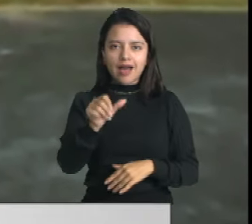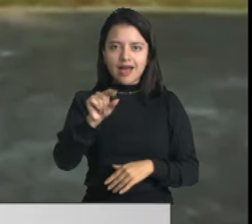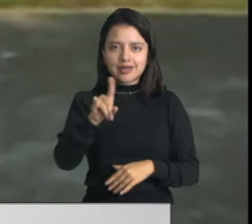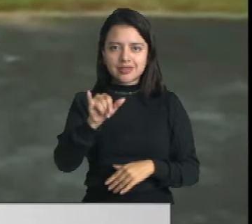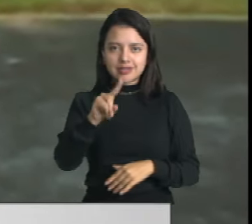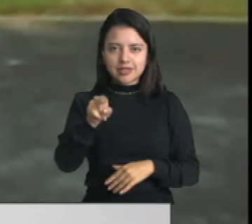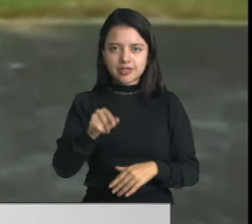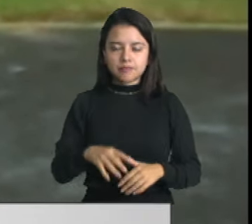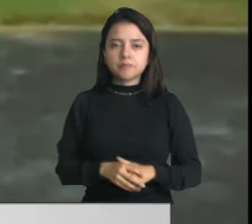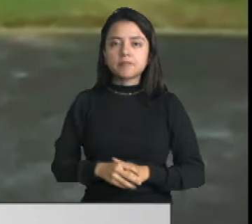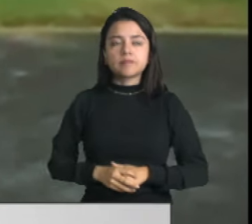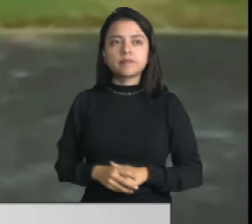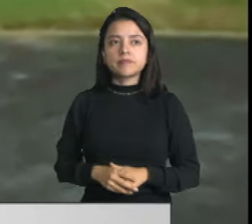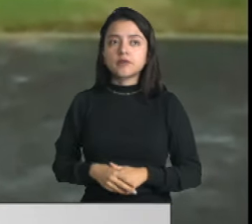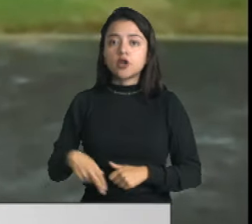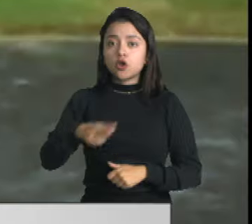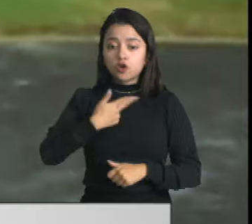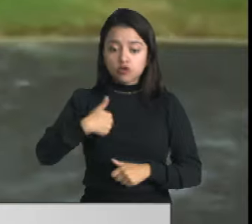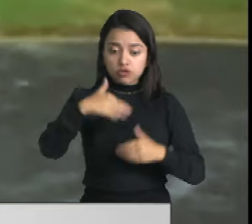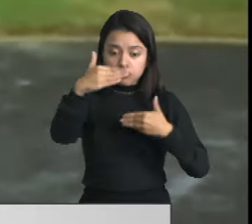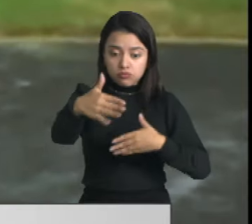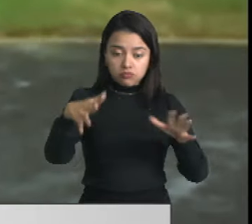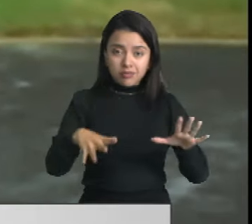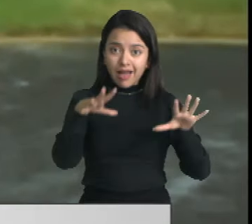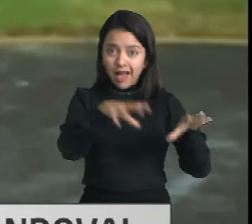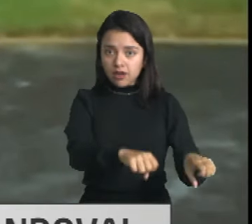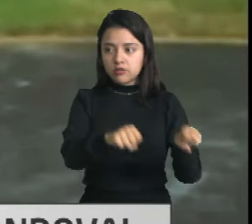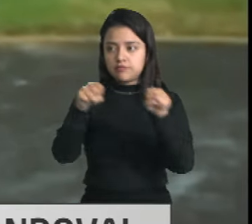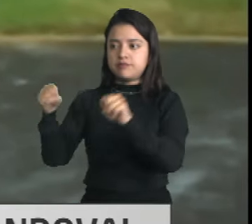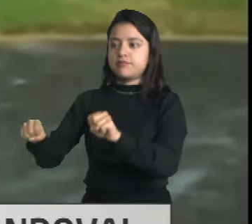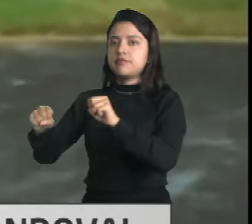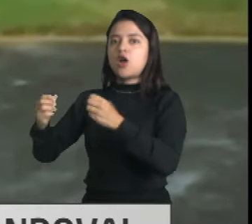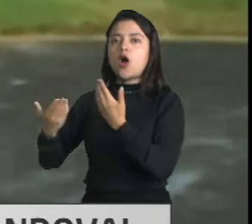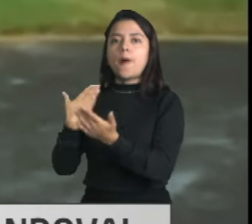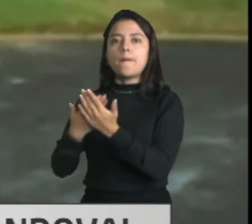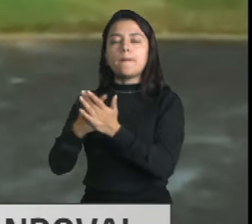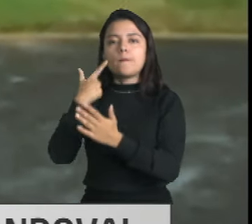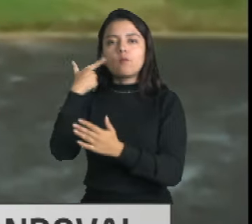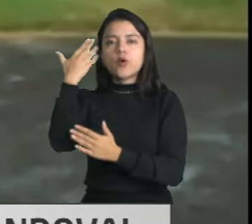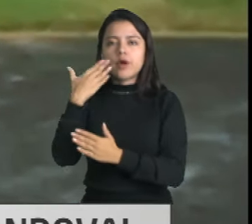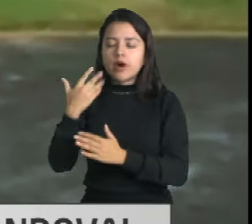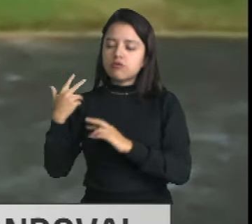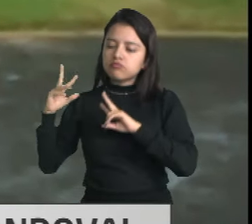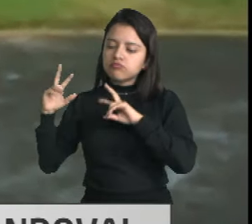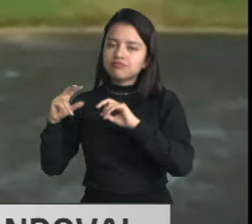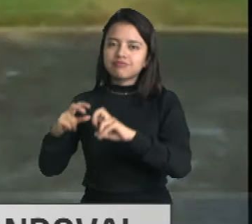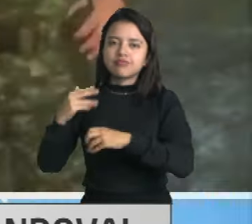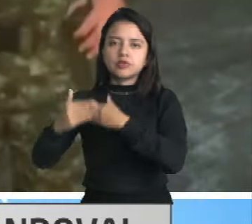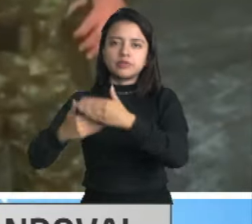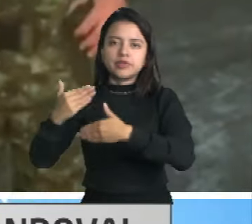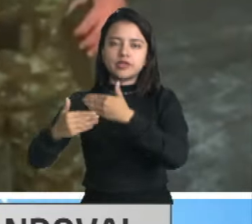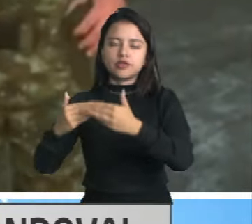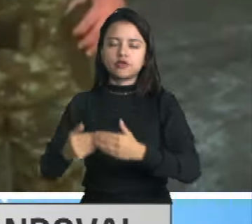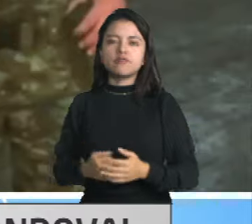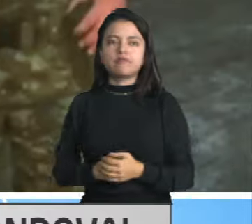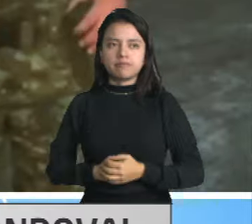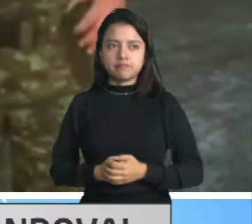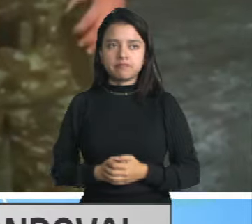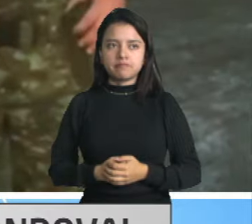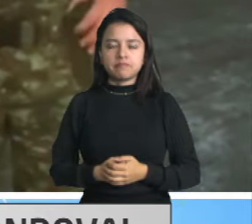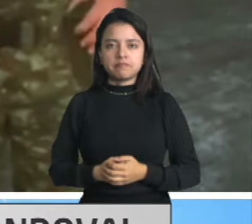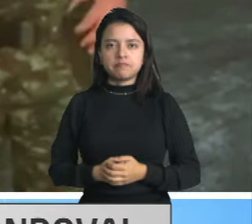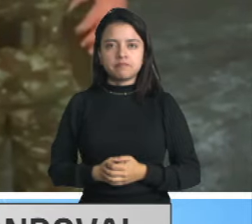ante las autoridades competentes y servirán como acervo probatorio dentro del proceso que